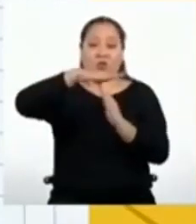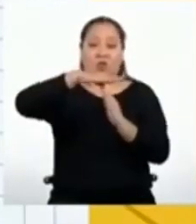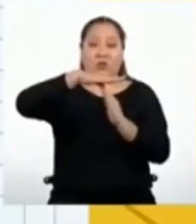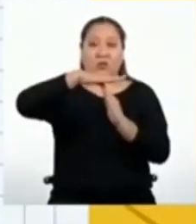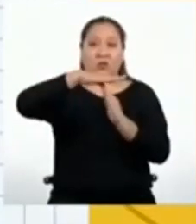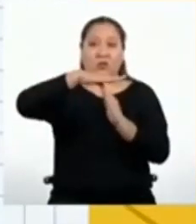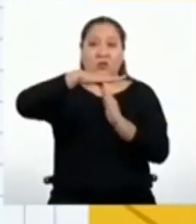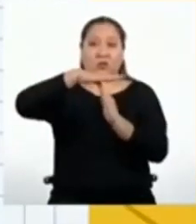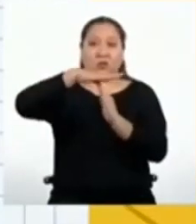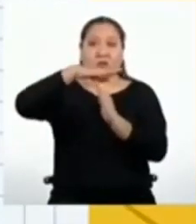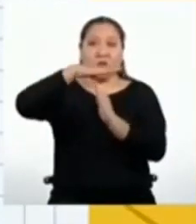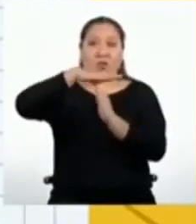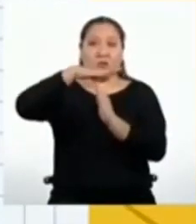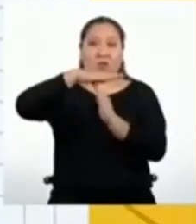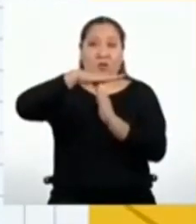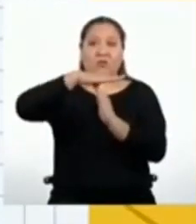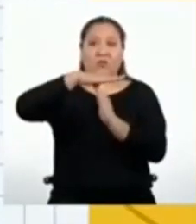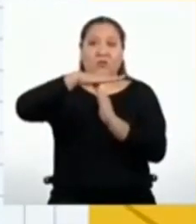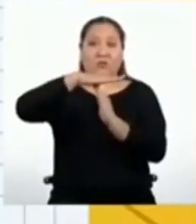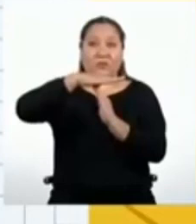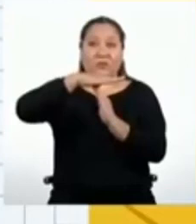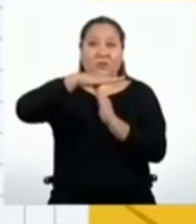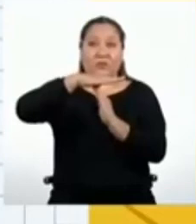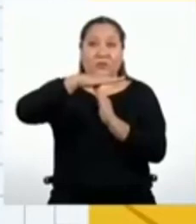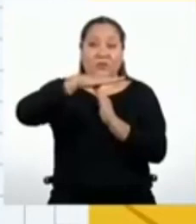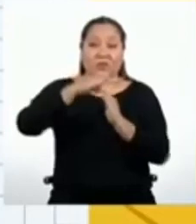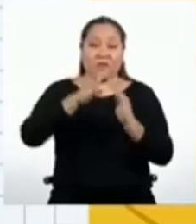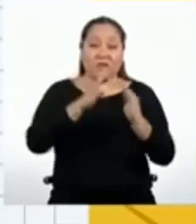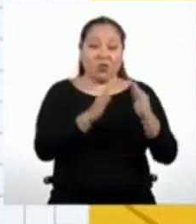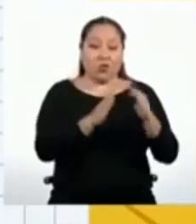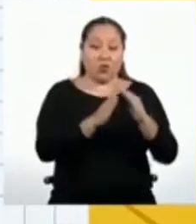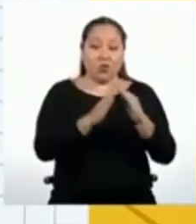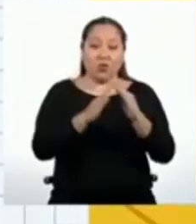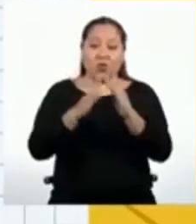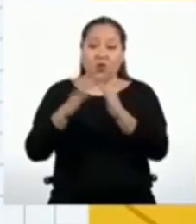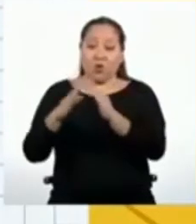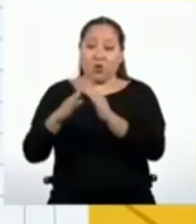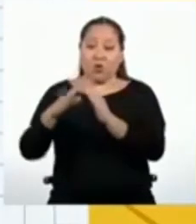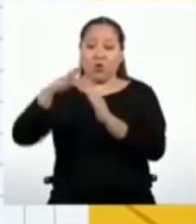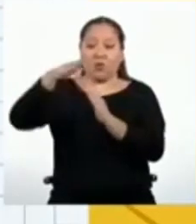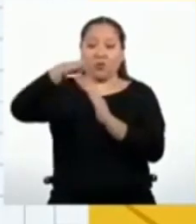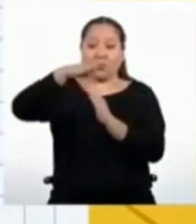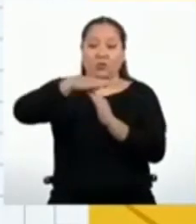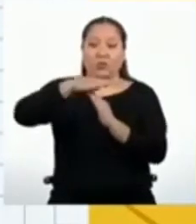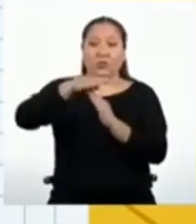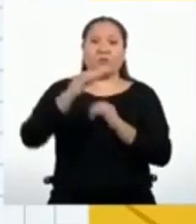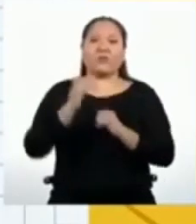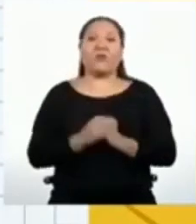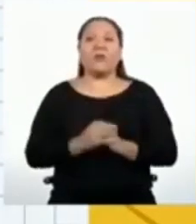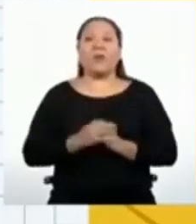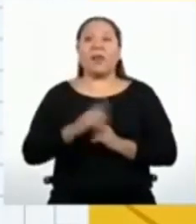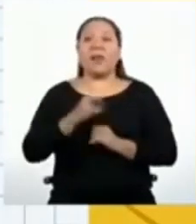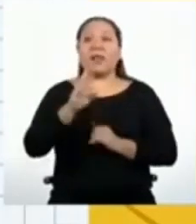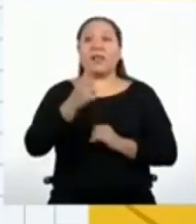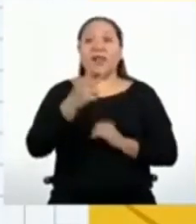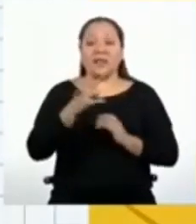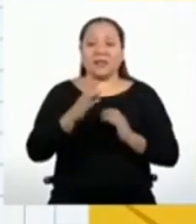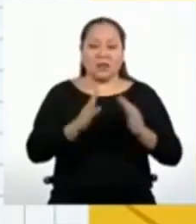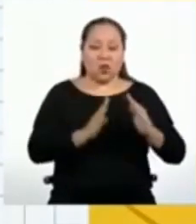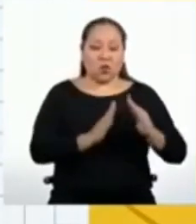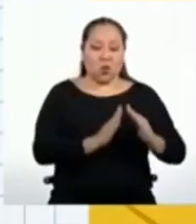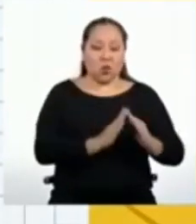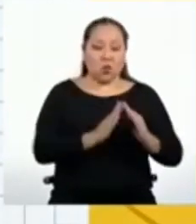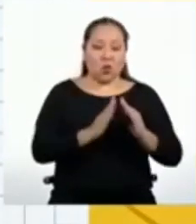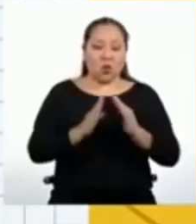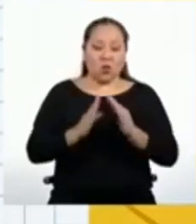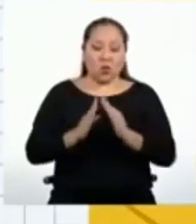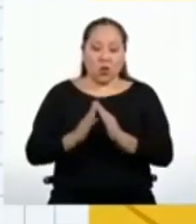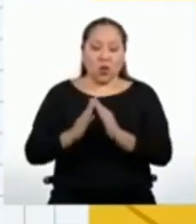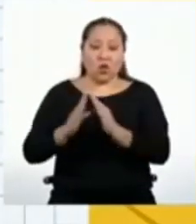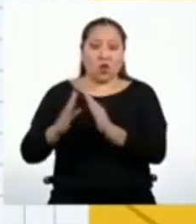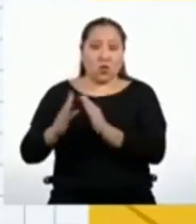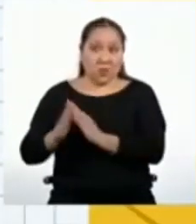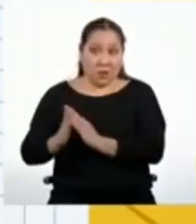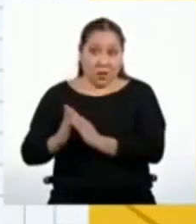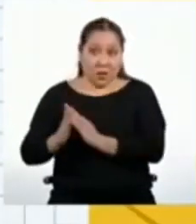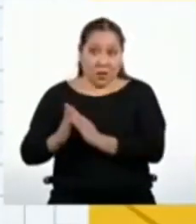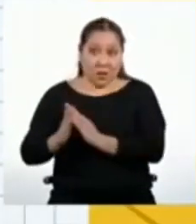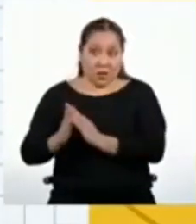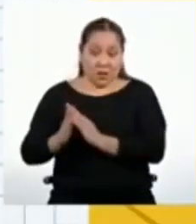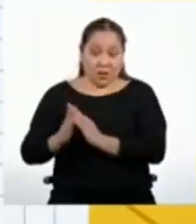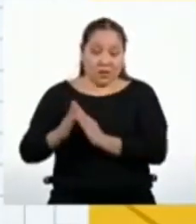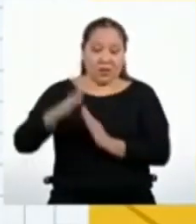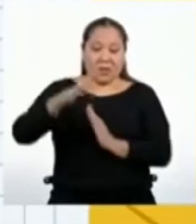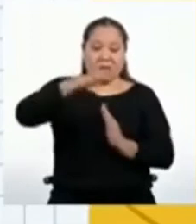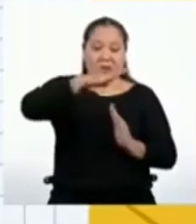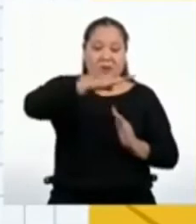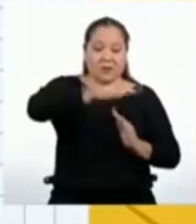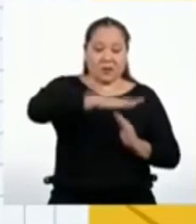V invertida y un naipe que une a ambos. Para el tercer piso tendremos 3 pares de naipes colocados